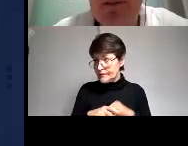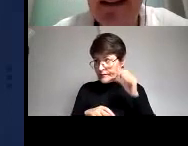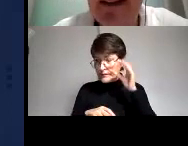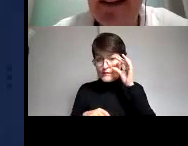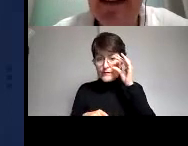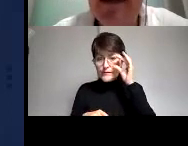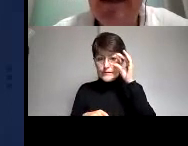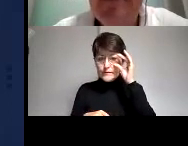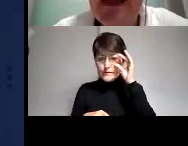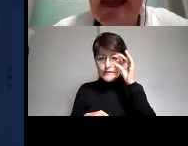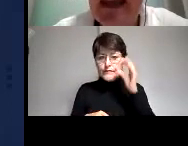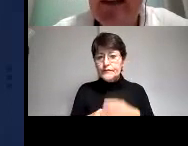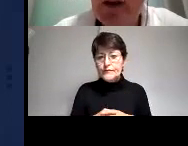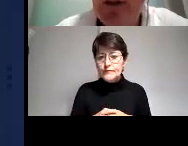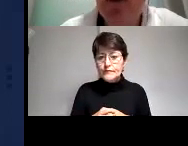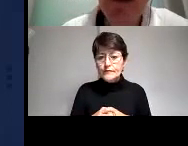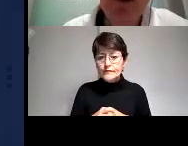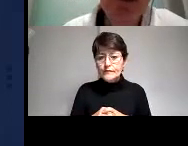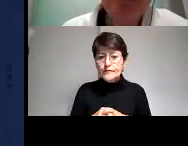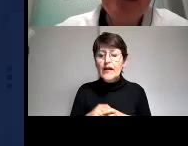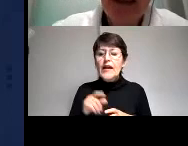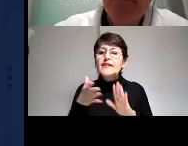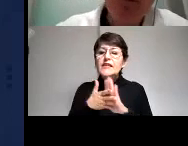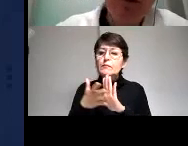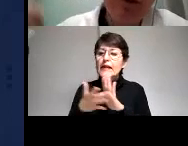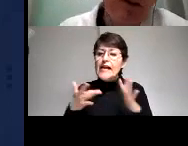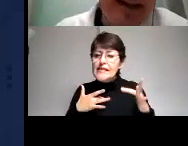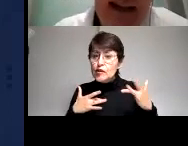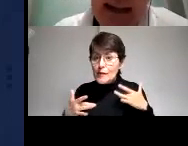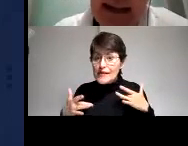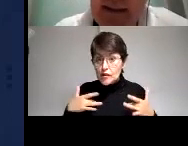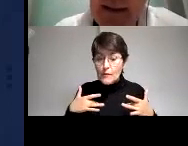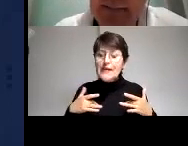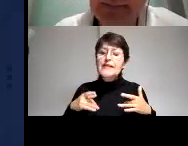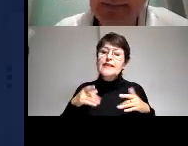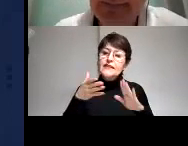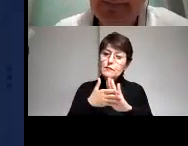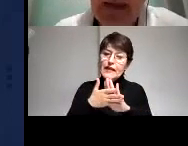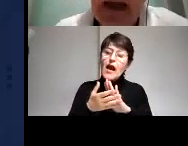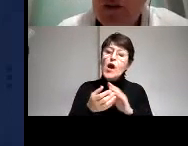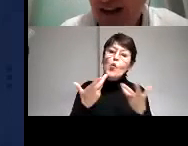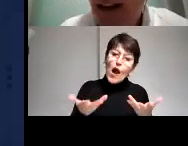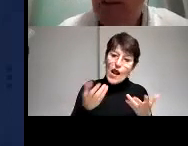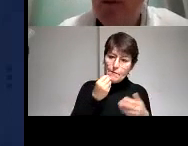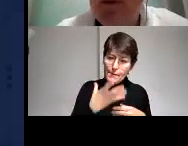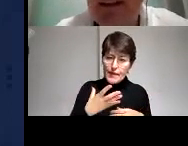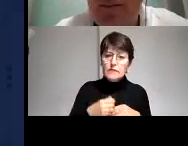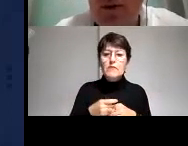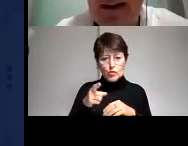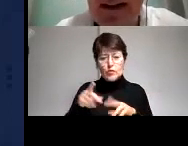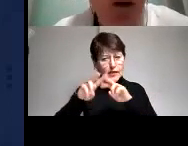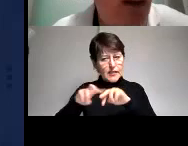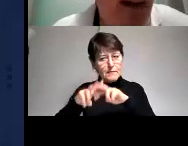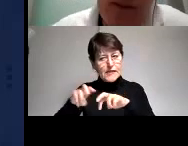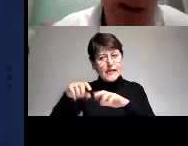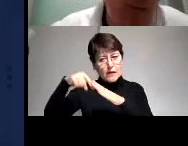resulta súper interesante, síntoma por síntoma, qué probiótico iría bien. O sea que si queréis profundizar un poco en